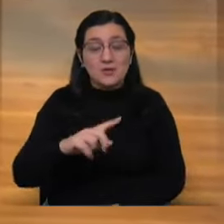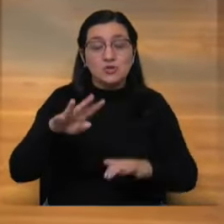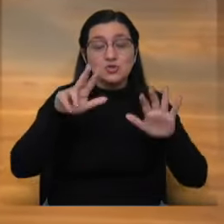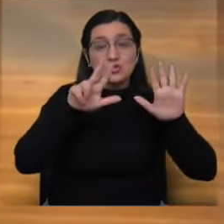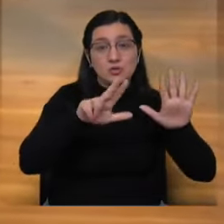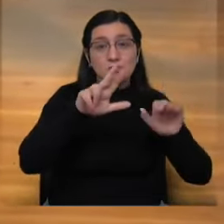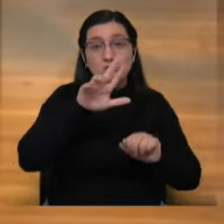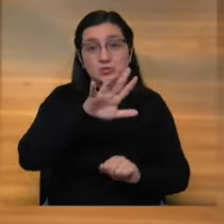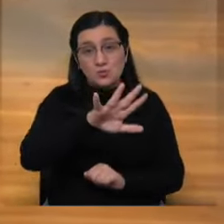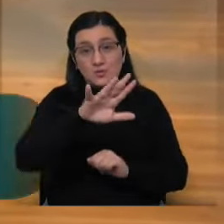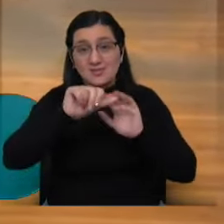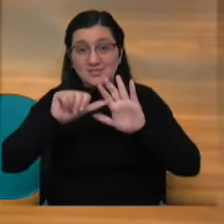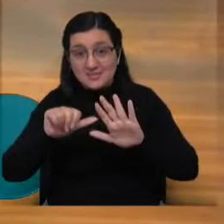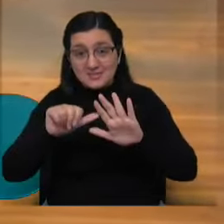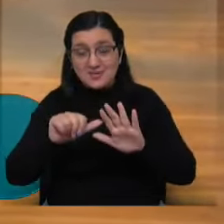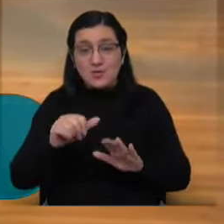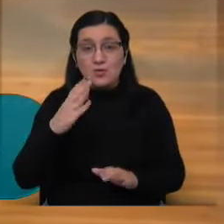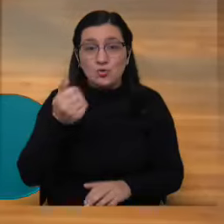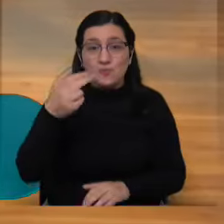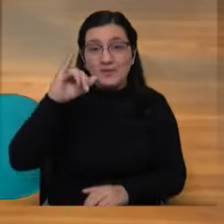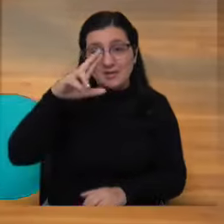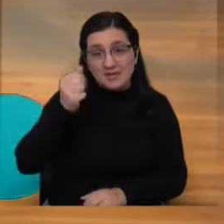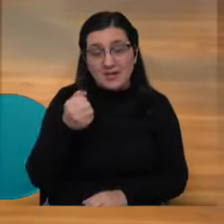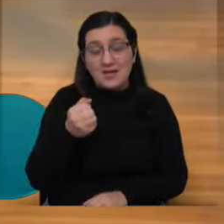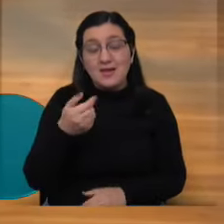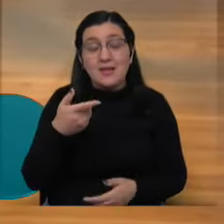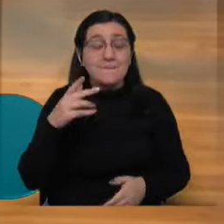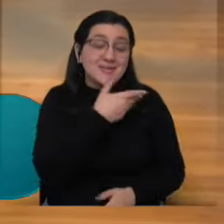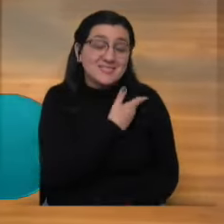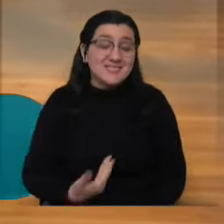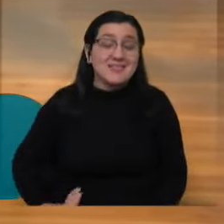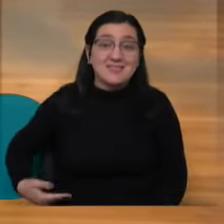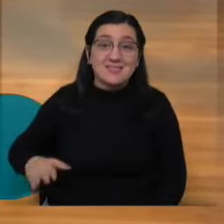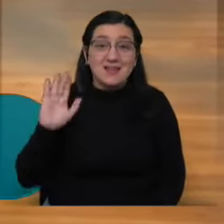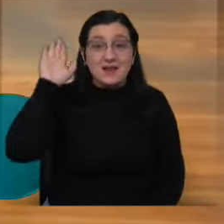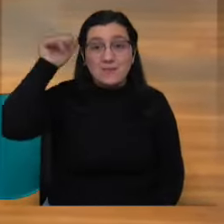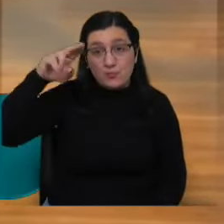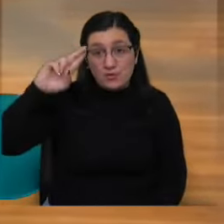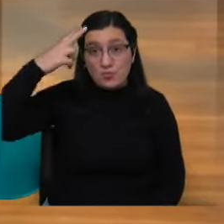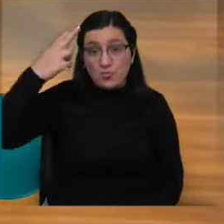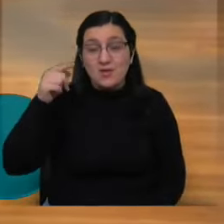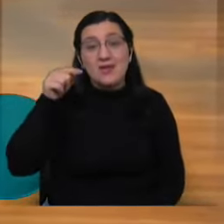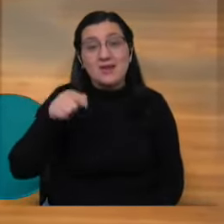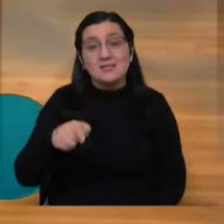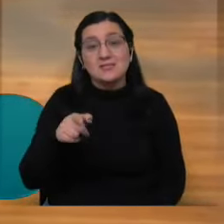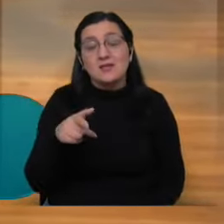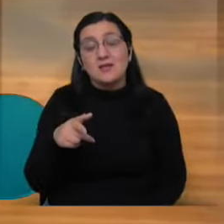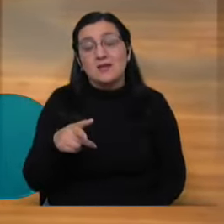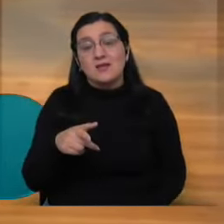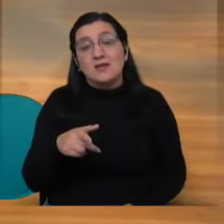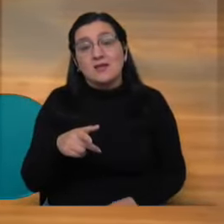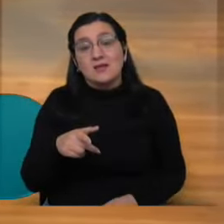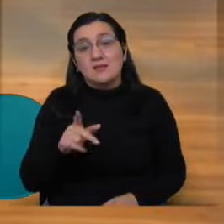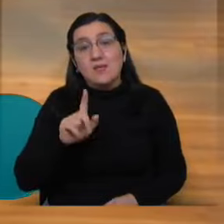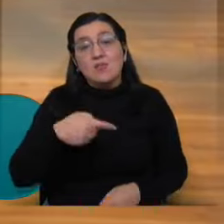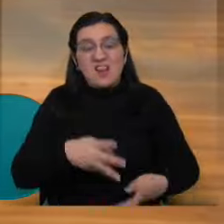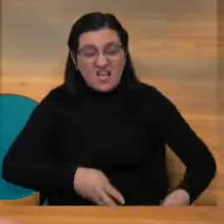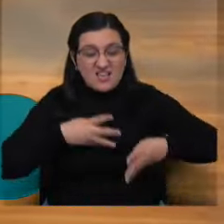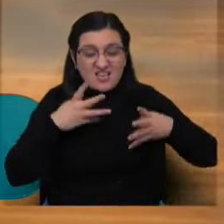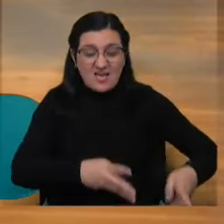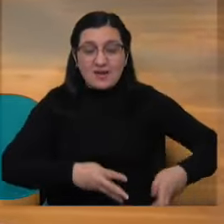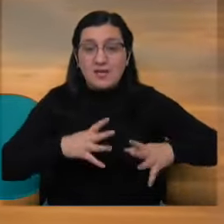1856 cuando Gabriel Pereira era presidente de la república Oriental del Uruguay en esa nueva instancia luego de la guerra grande